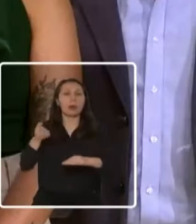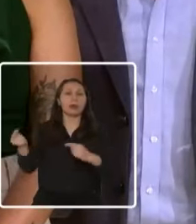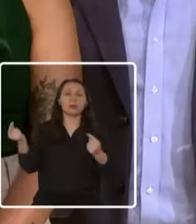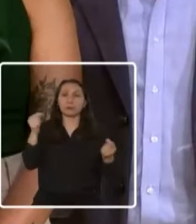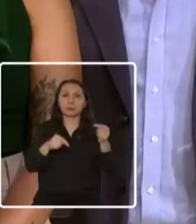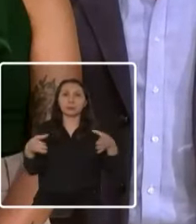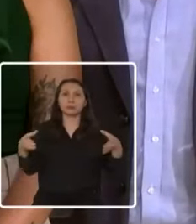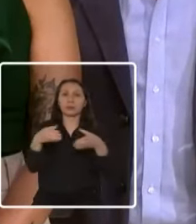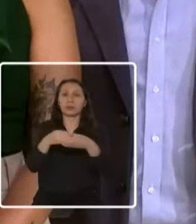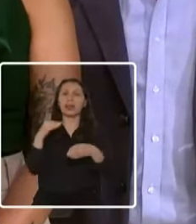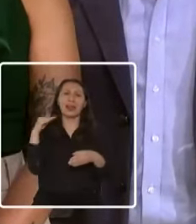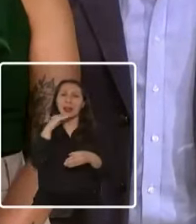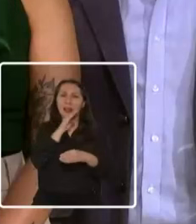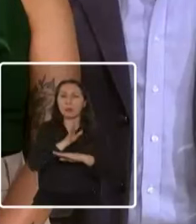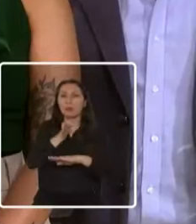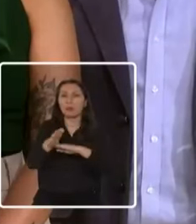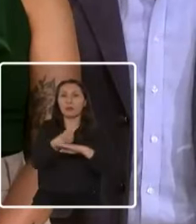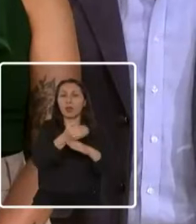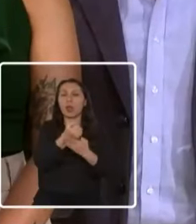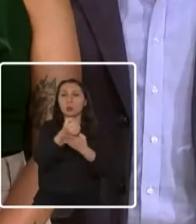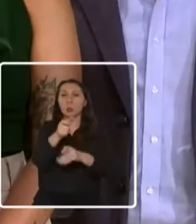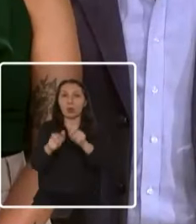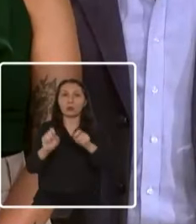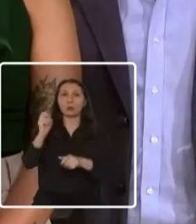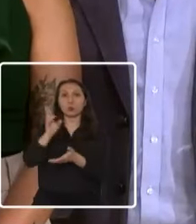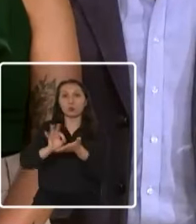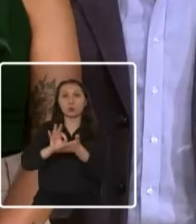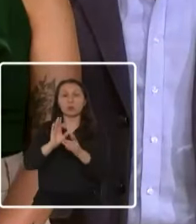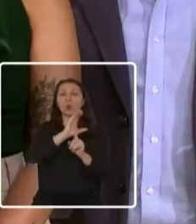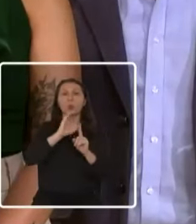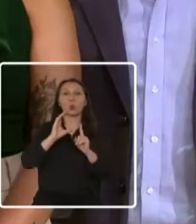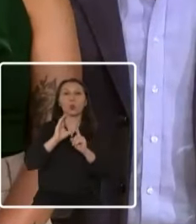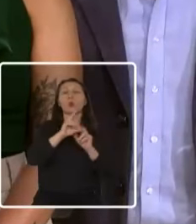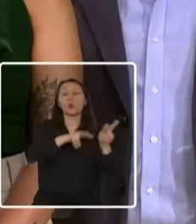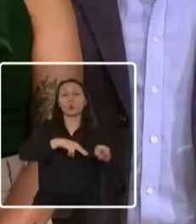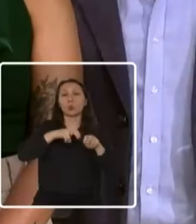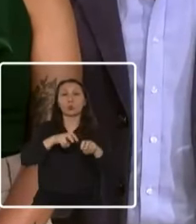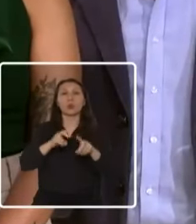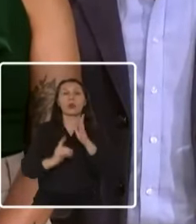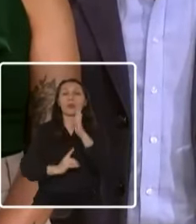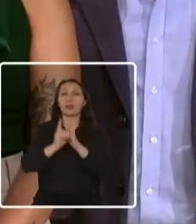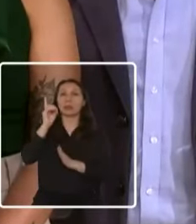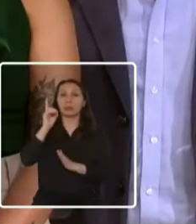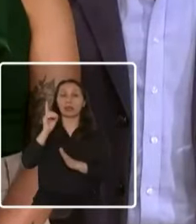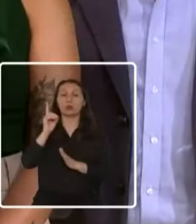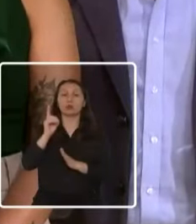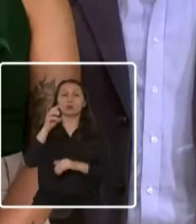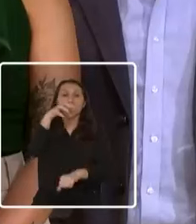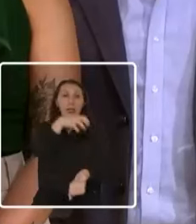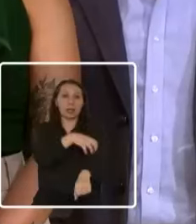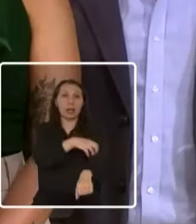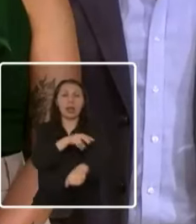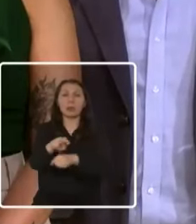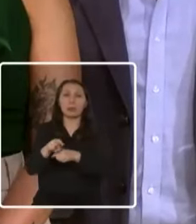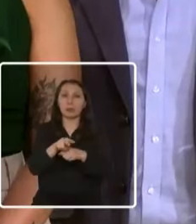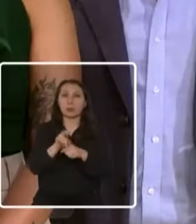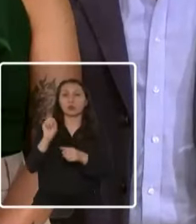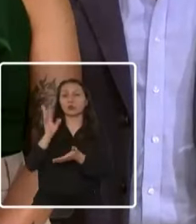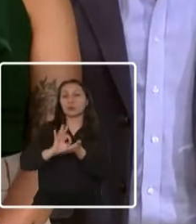concurrir de manera oportuna a ayudar a las personas. La Subsecretaría de Agricultura, la Subsecretaría de Desarrollo Regional